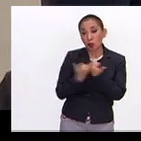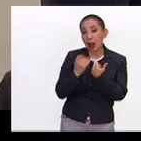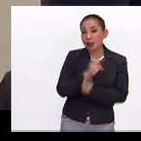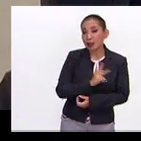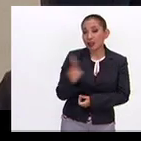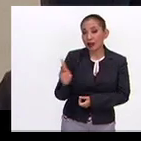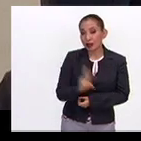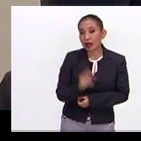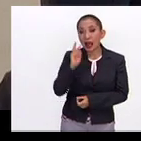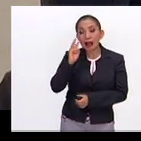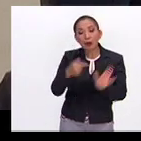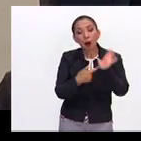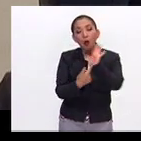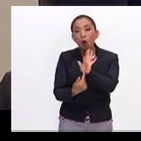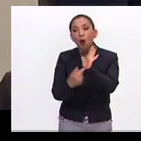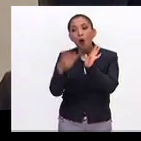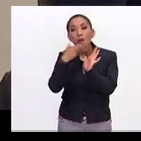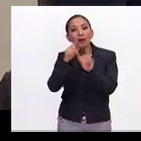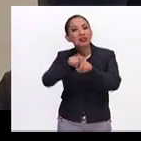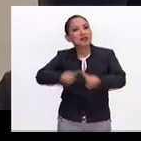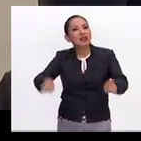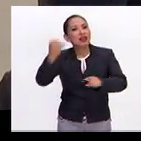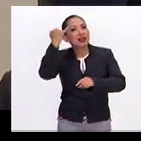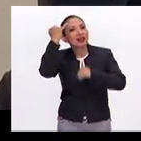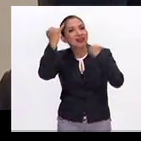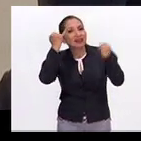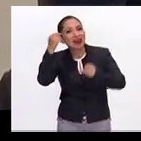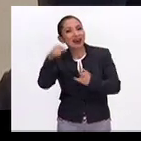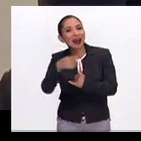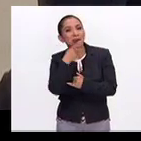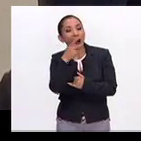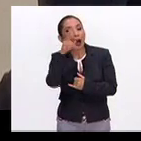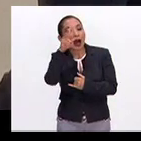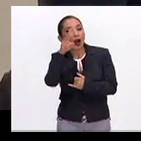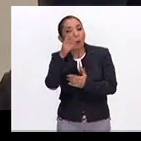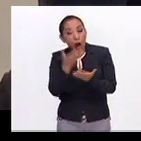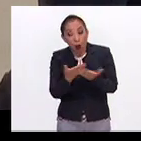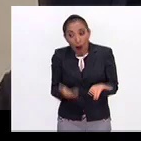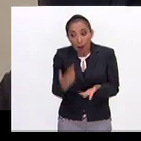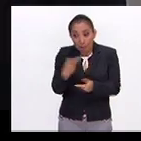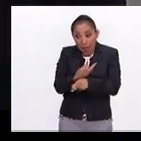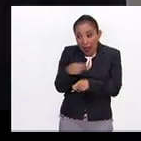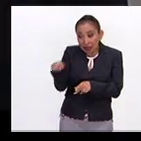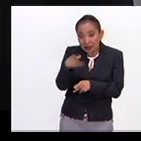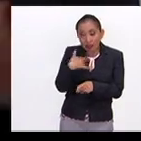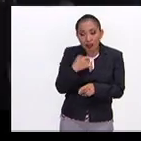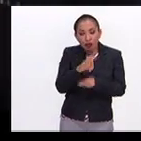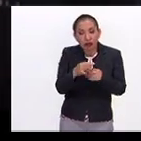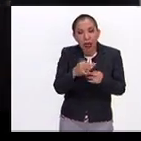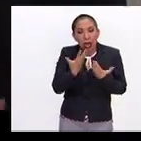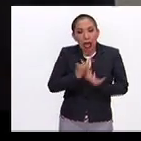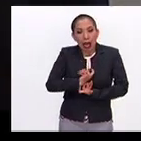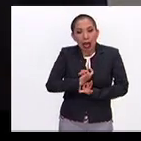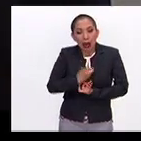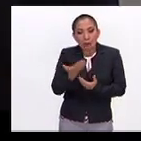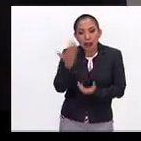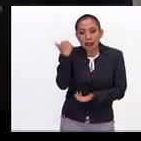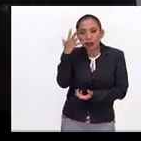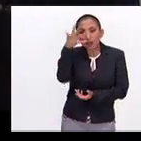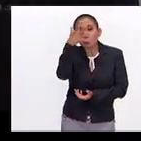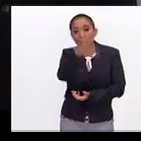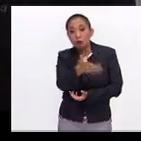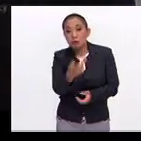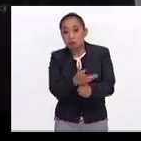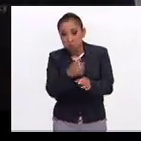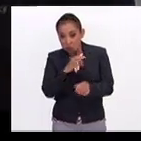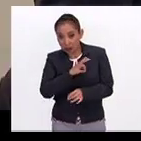Entonces va a redescubrir un Ai Weiwei que habla de una realidad que pues nos conmueve a todos. Del pasado y del futuro. Del pasado